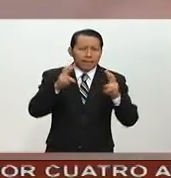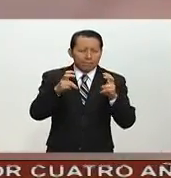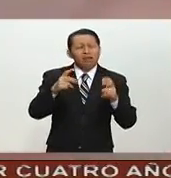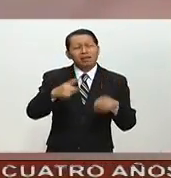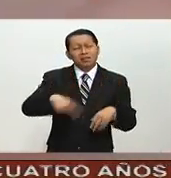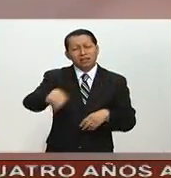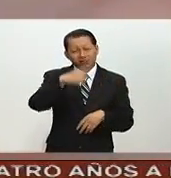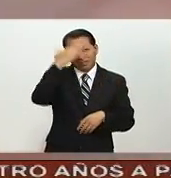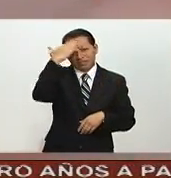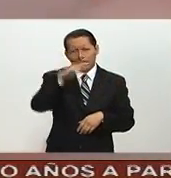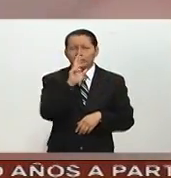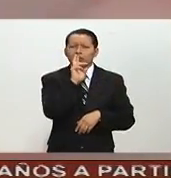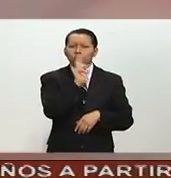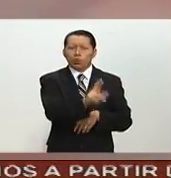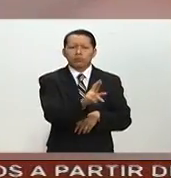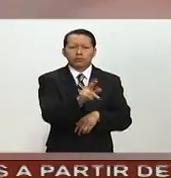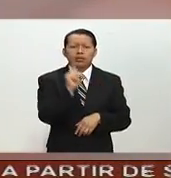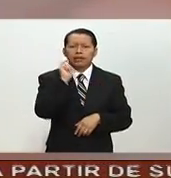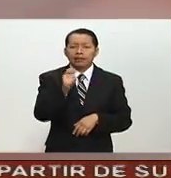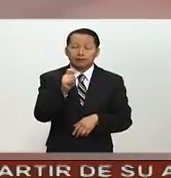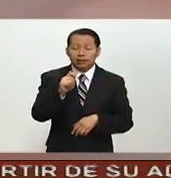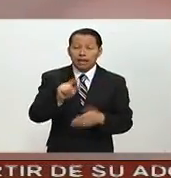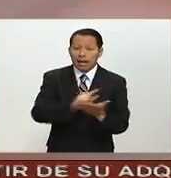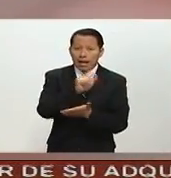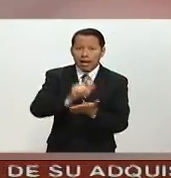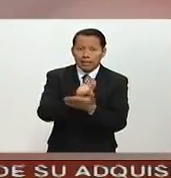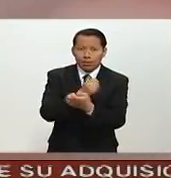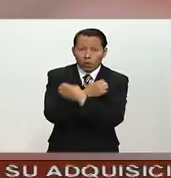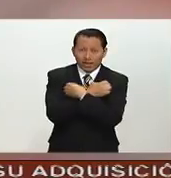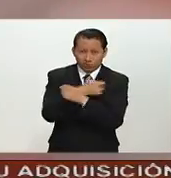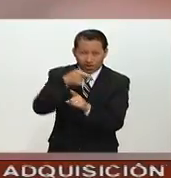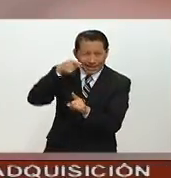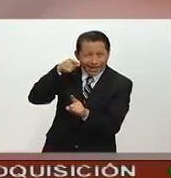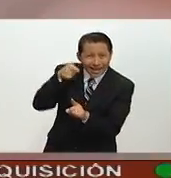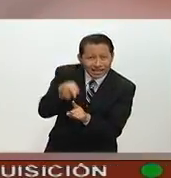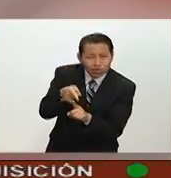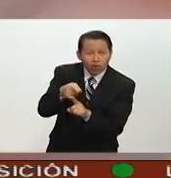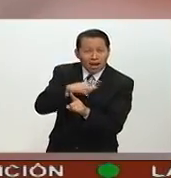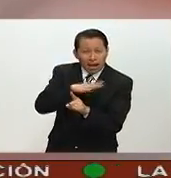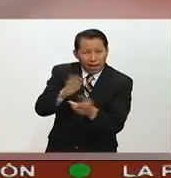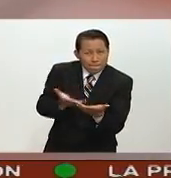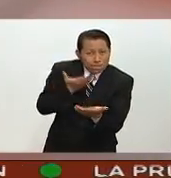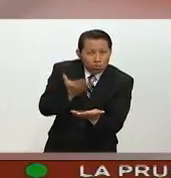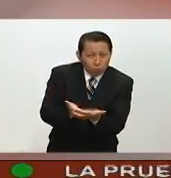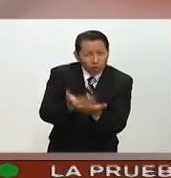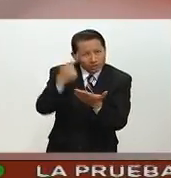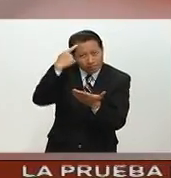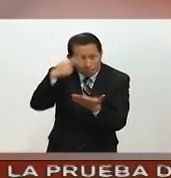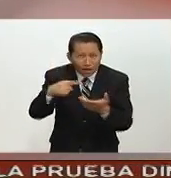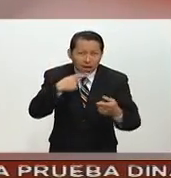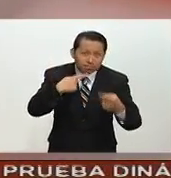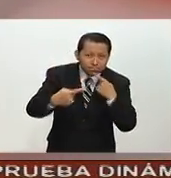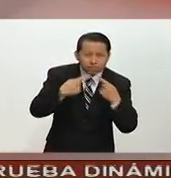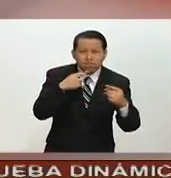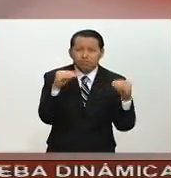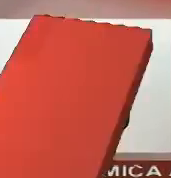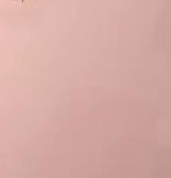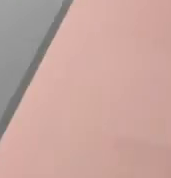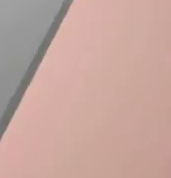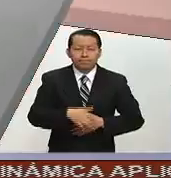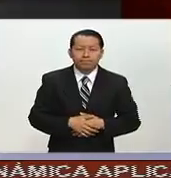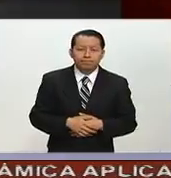respuesta una y otra vez, no es la reforma educativa la que se puso en la mesa para poder avanzar en este proceso.